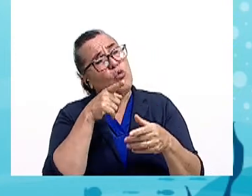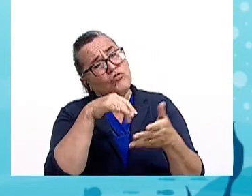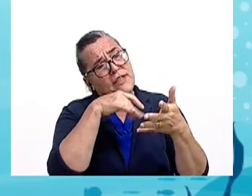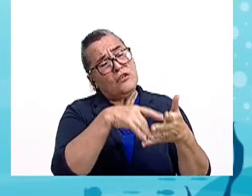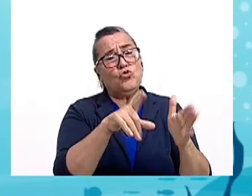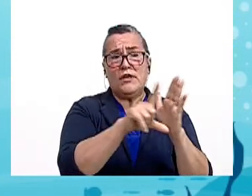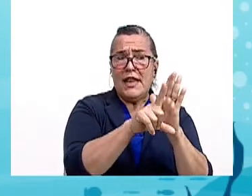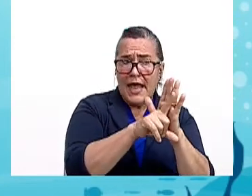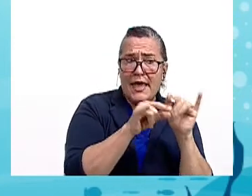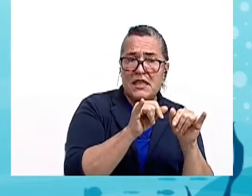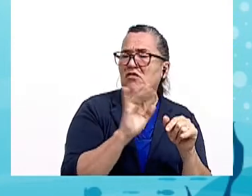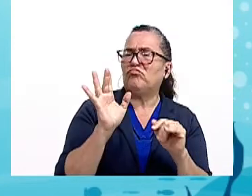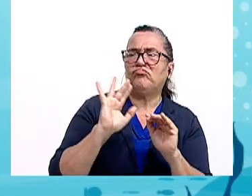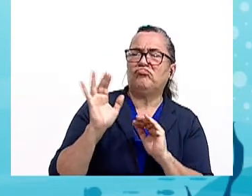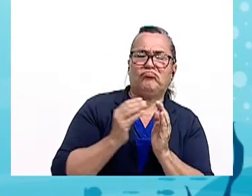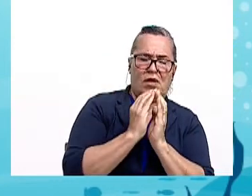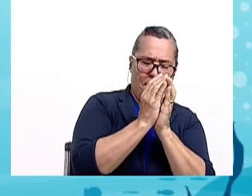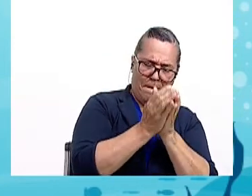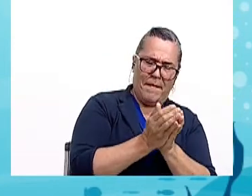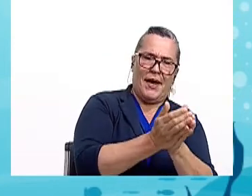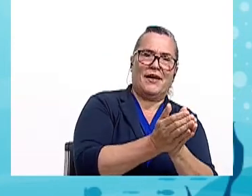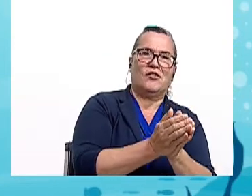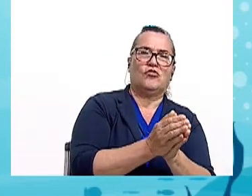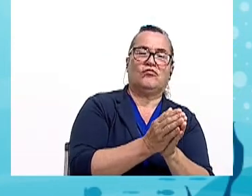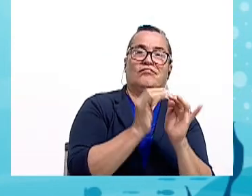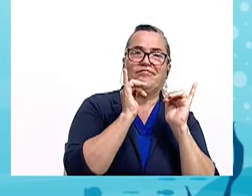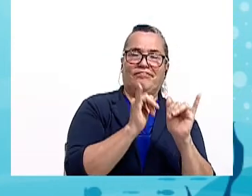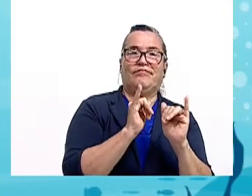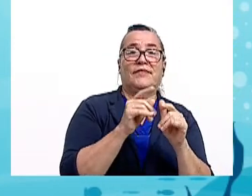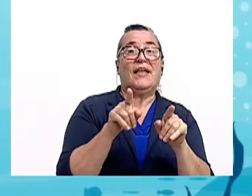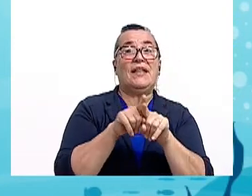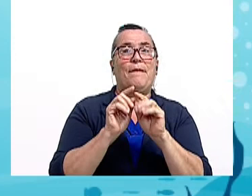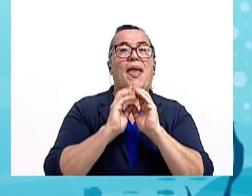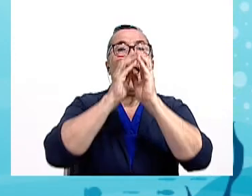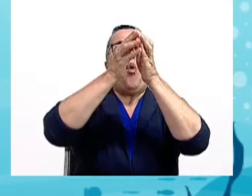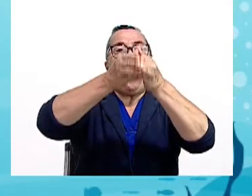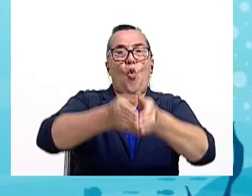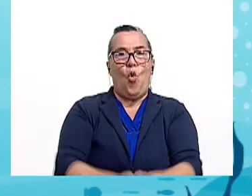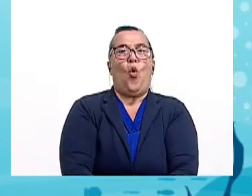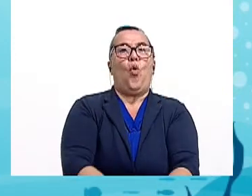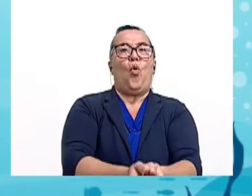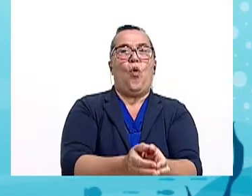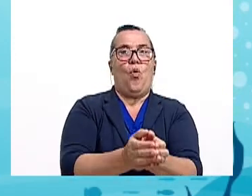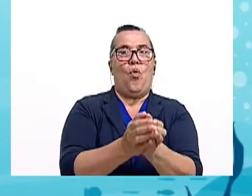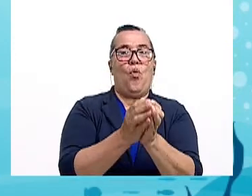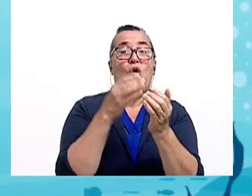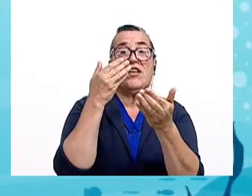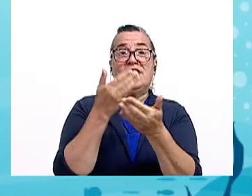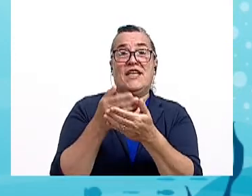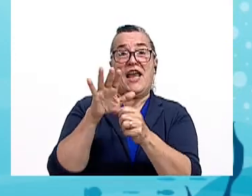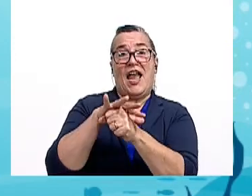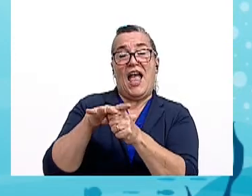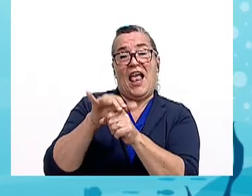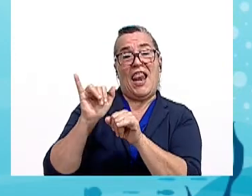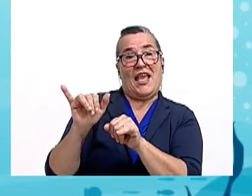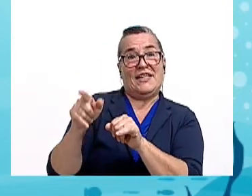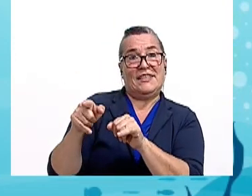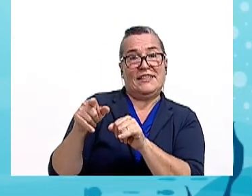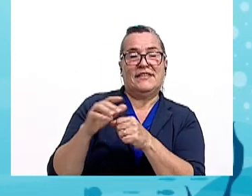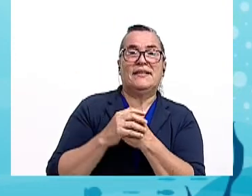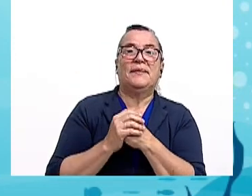leyes. Y también se da el naufragio, cuando él llega a la isla.